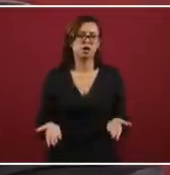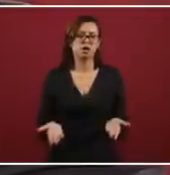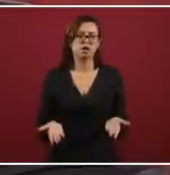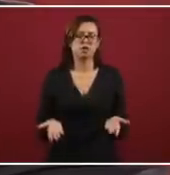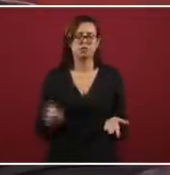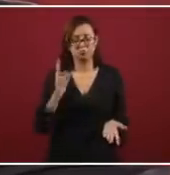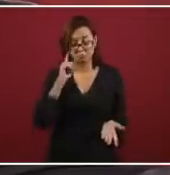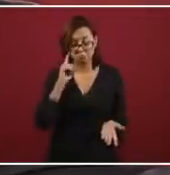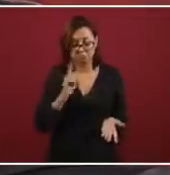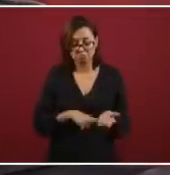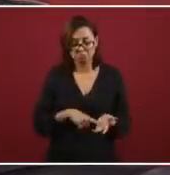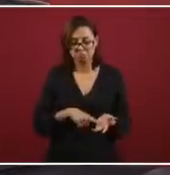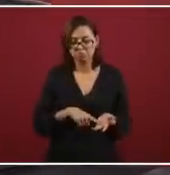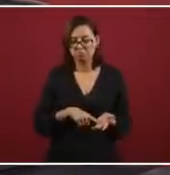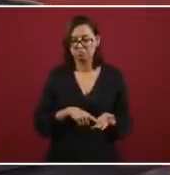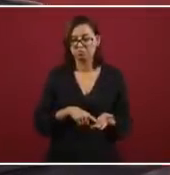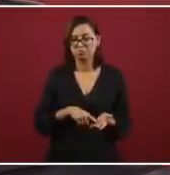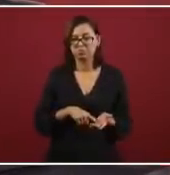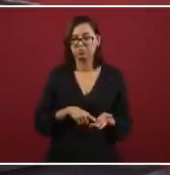yo creo que con la firma del tratado